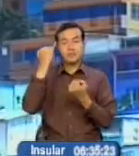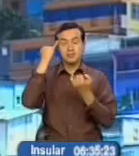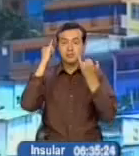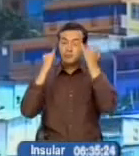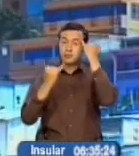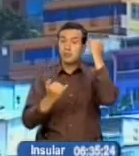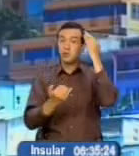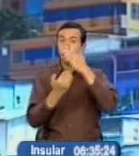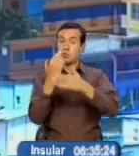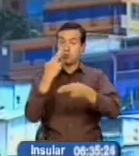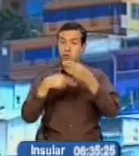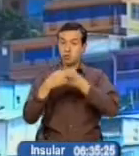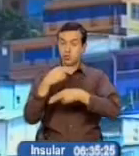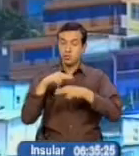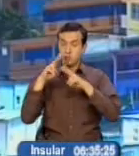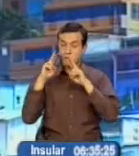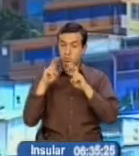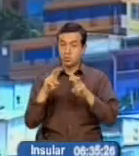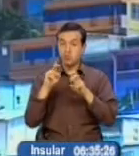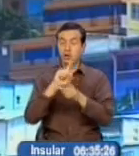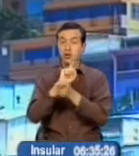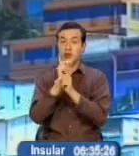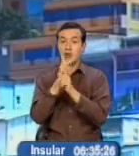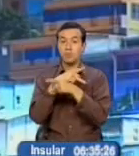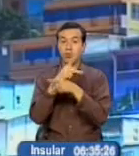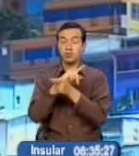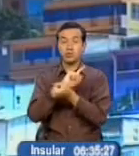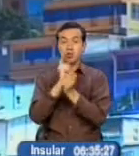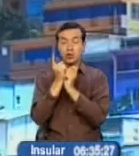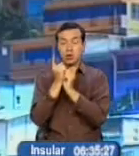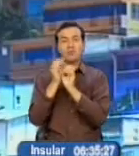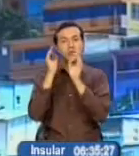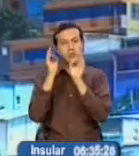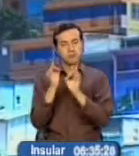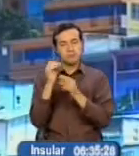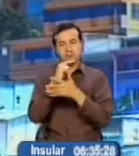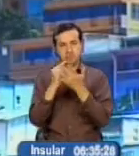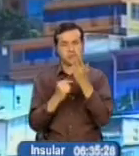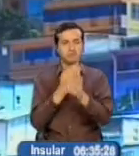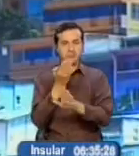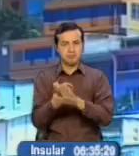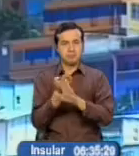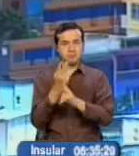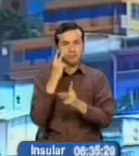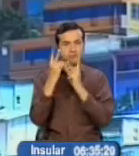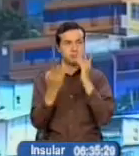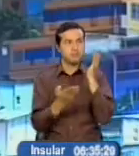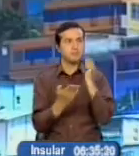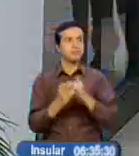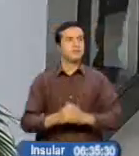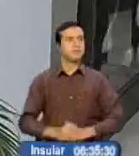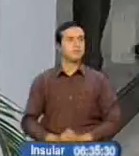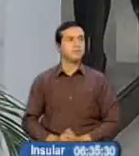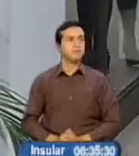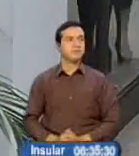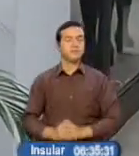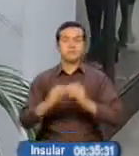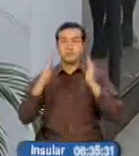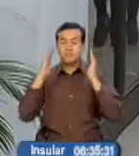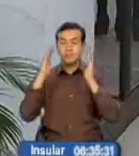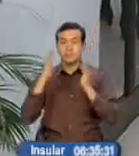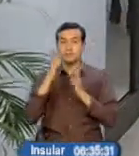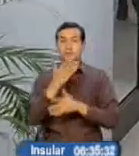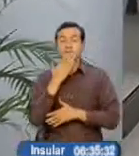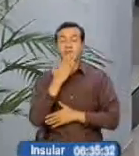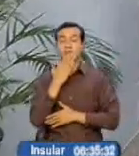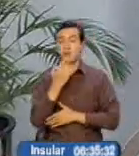la profundización del cambio de la matriz productiva son algunas de las propuestas. Las vemos. Atendiendo las inquietudes,